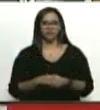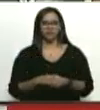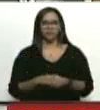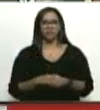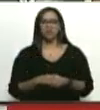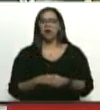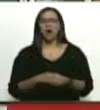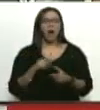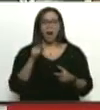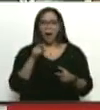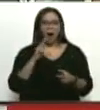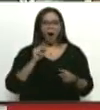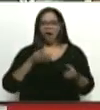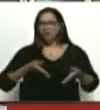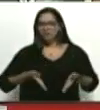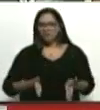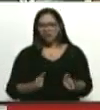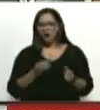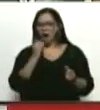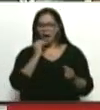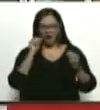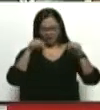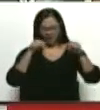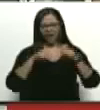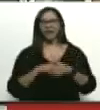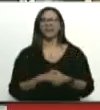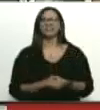Ustedes no habían nacido, unos compañeros de la juventud que están aquí.